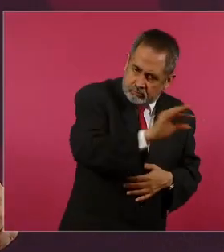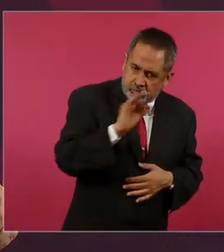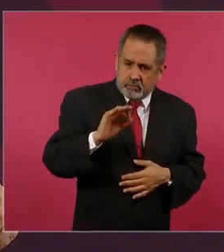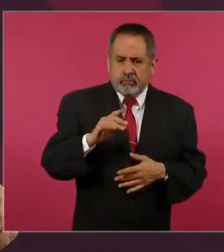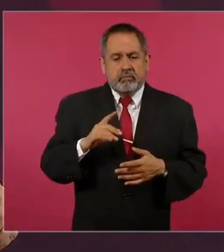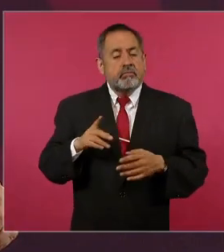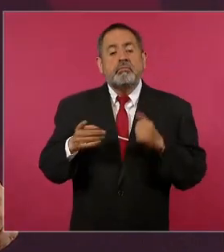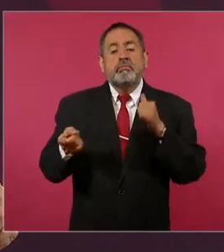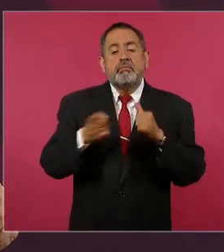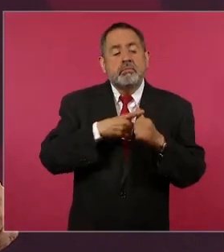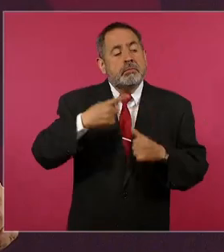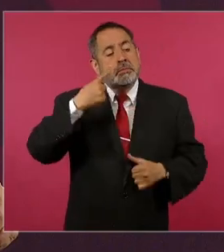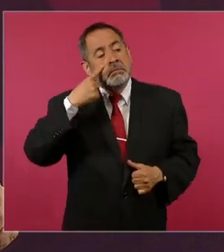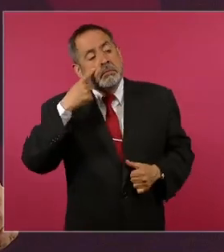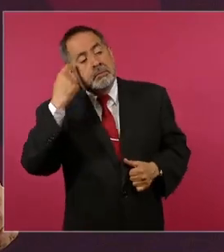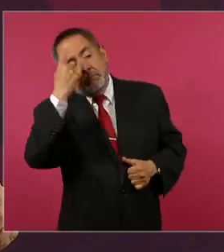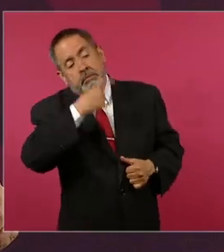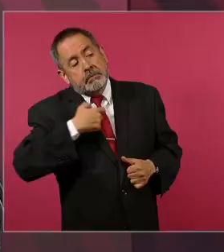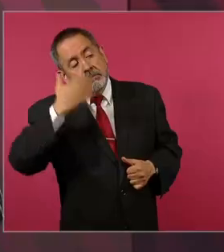después de conocer